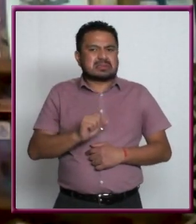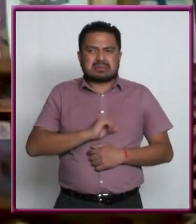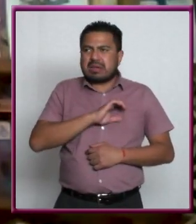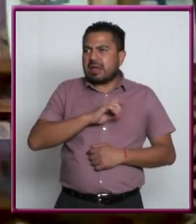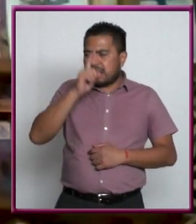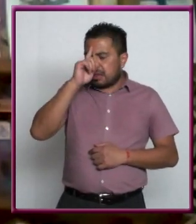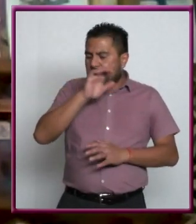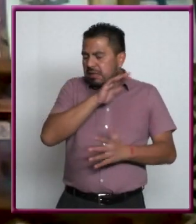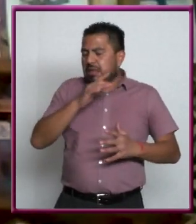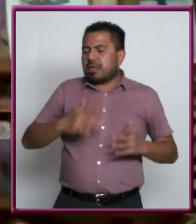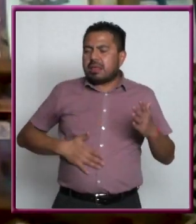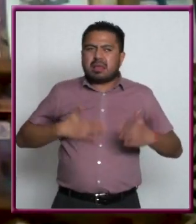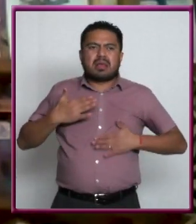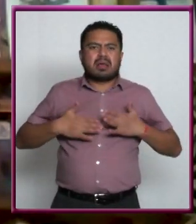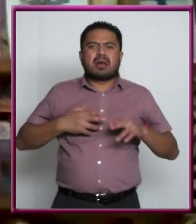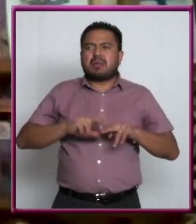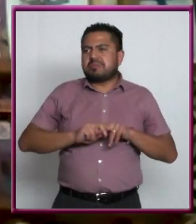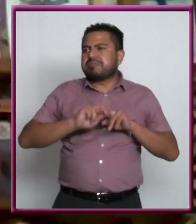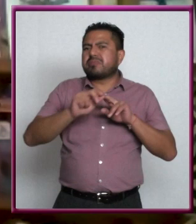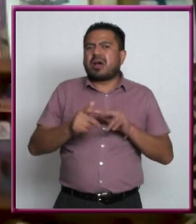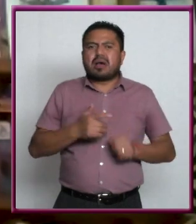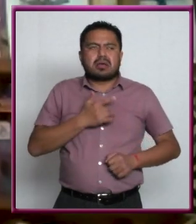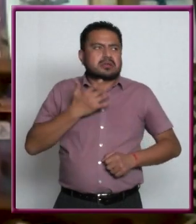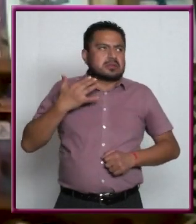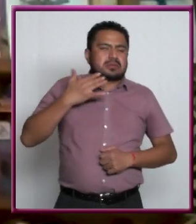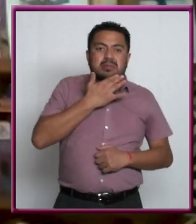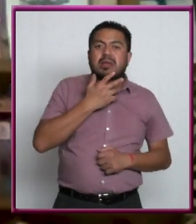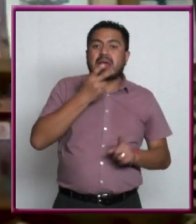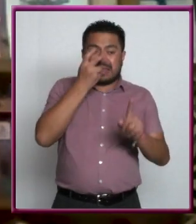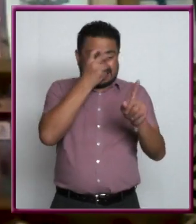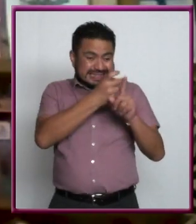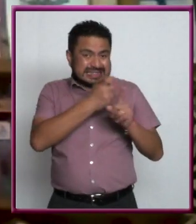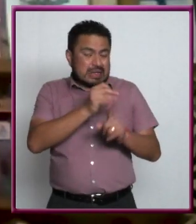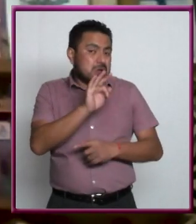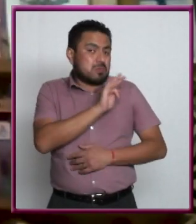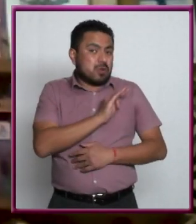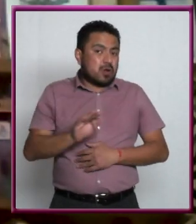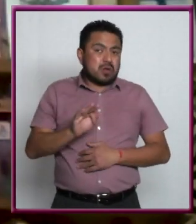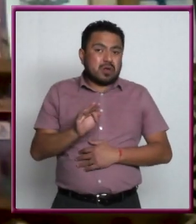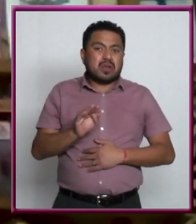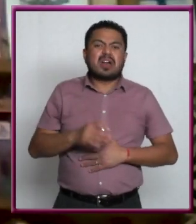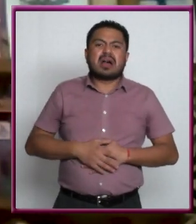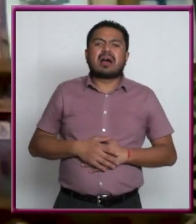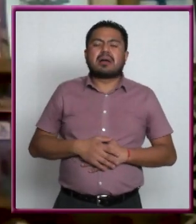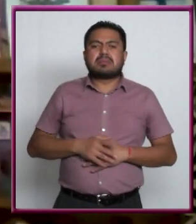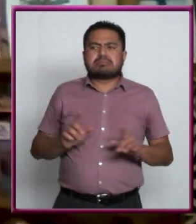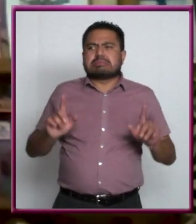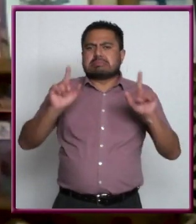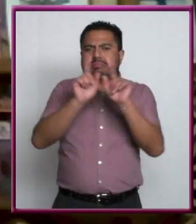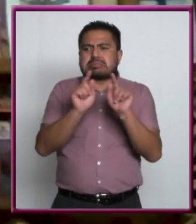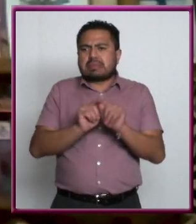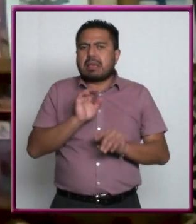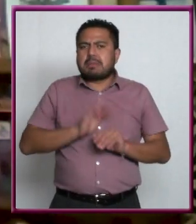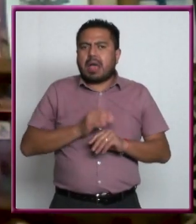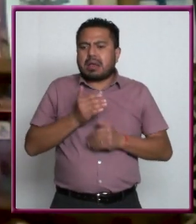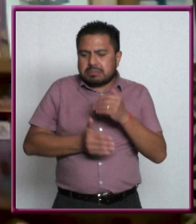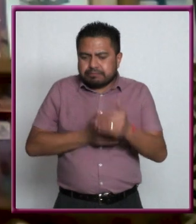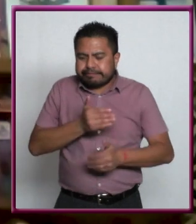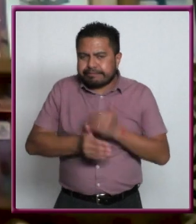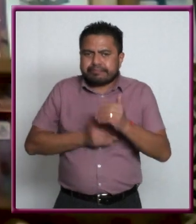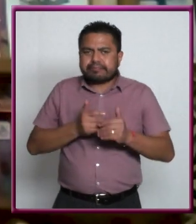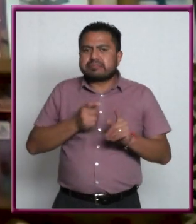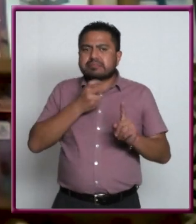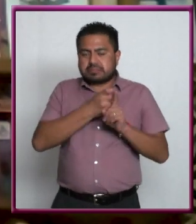excitarme, prenderme, disfrutar, eyacular o tener un orgasmo, y entonces eso podría acortar cada